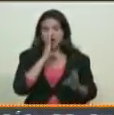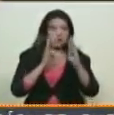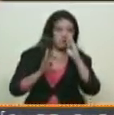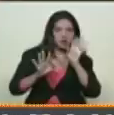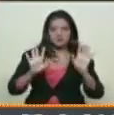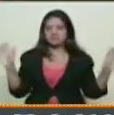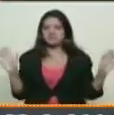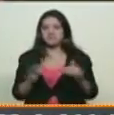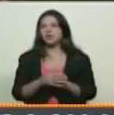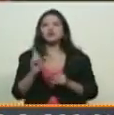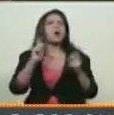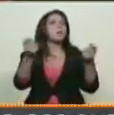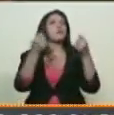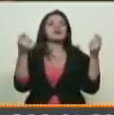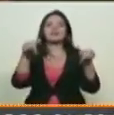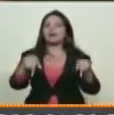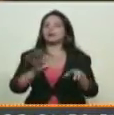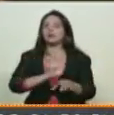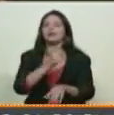publicidad